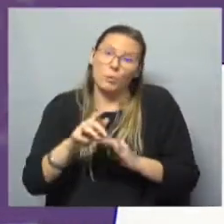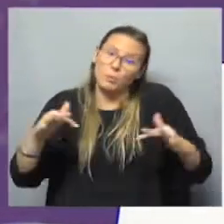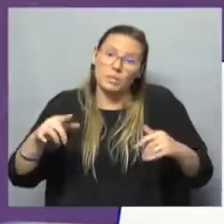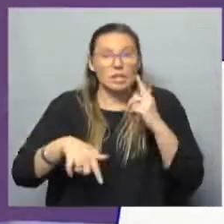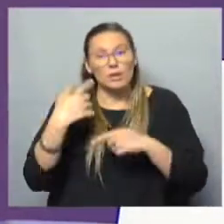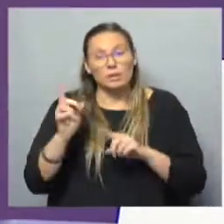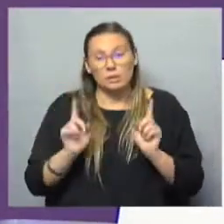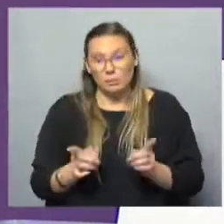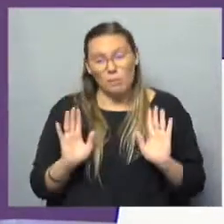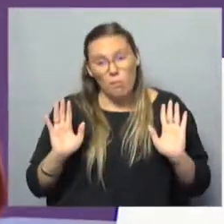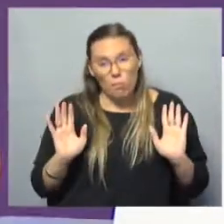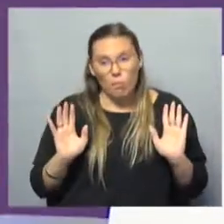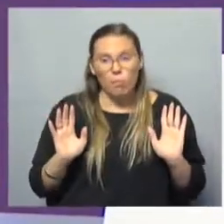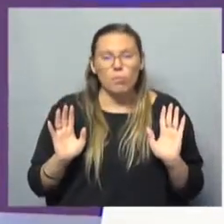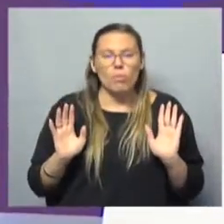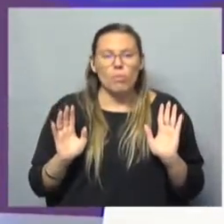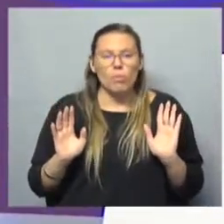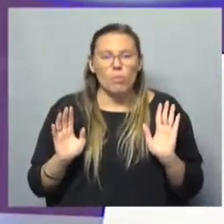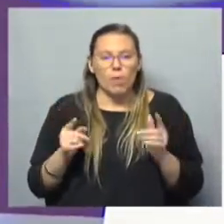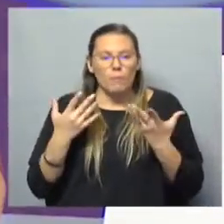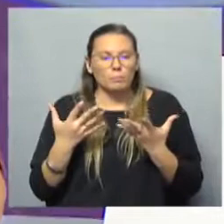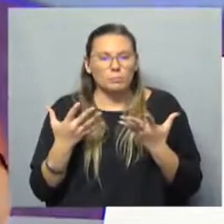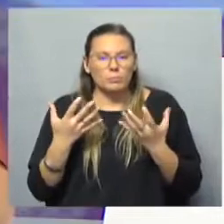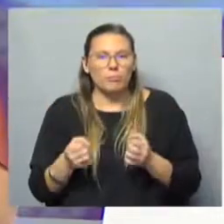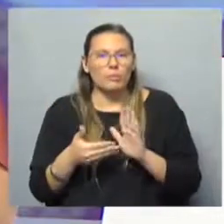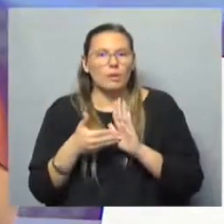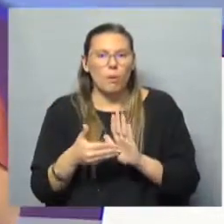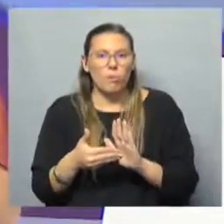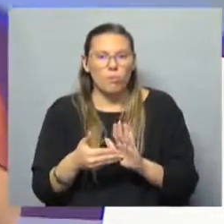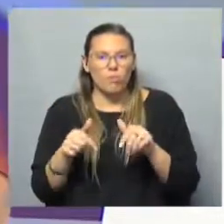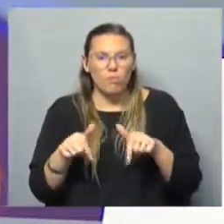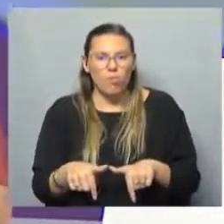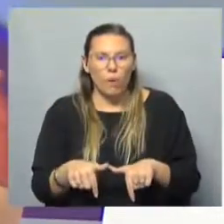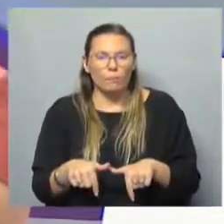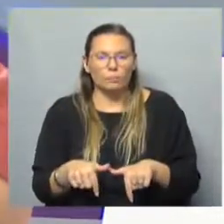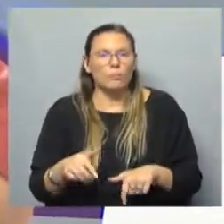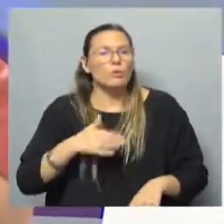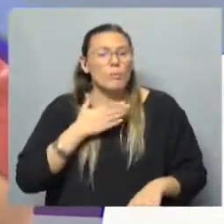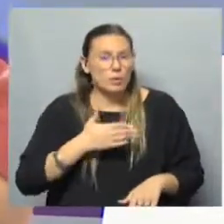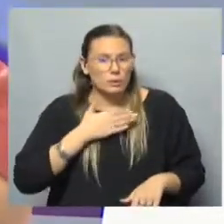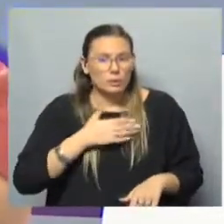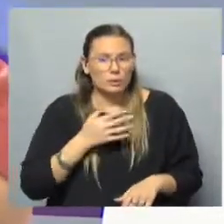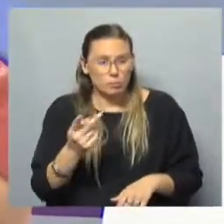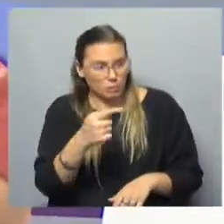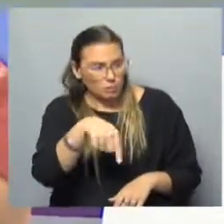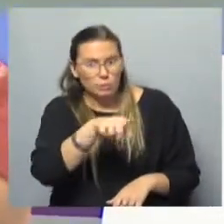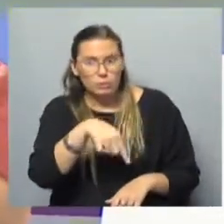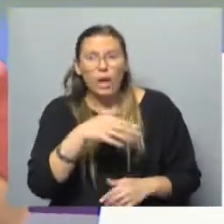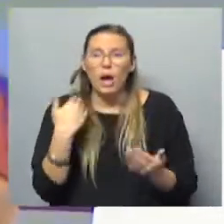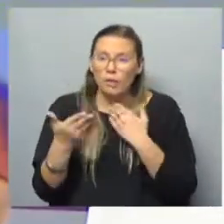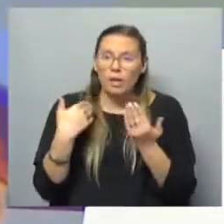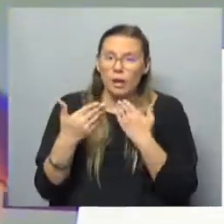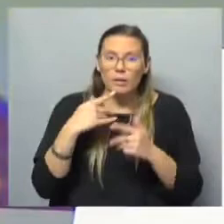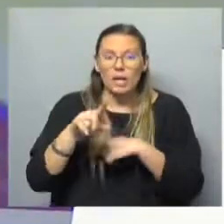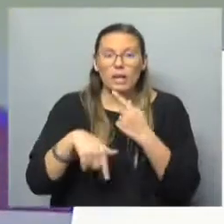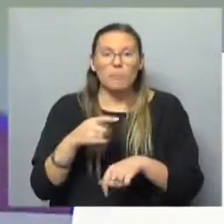Total, también. Bueno. ¿No? Bueno, yo lo que quiero es presentar acá un reclamo, porque ustedes... Hablan